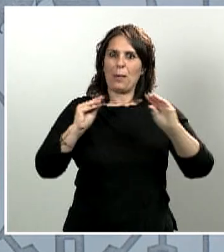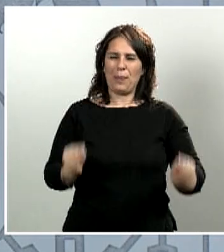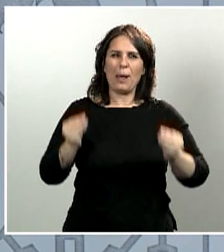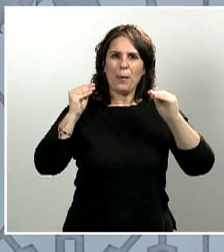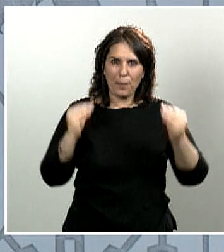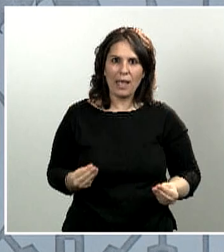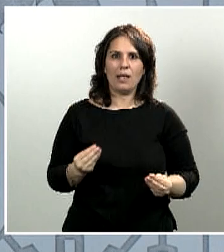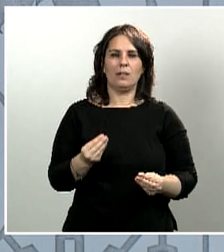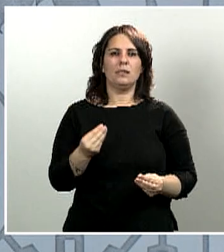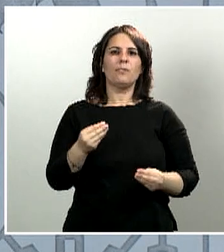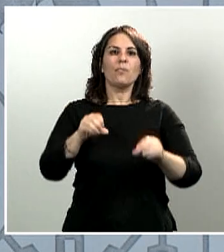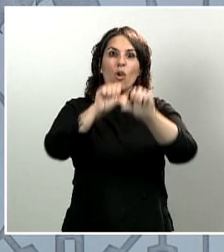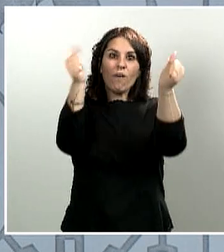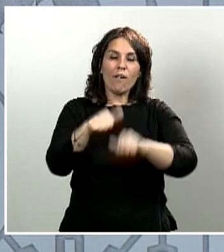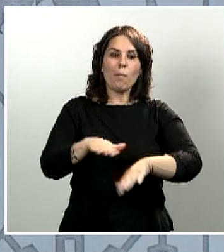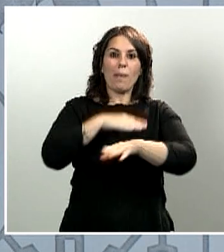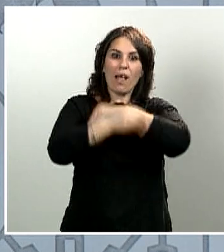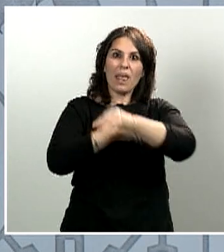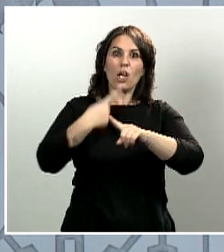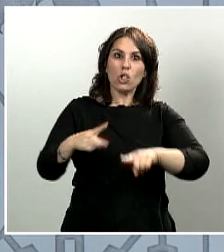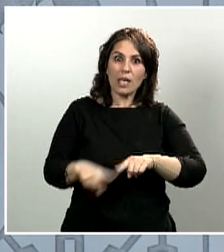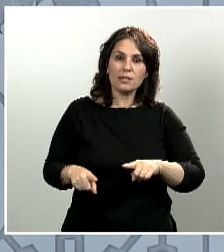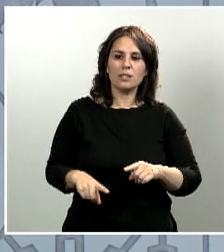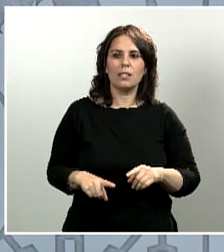formas en las que se tienen que hacer las cosas sí que tienen que ser